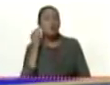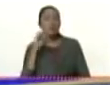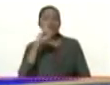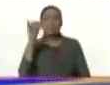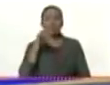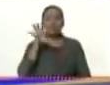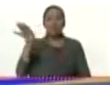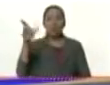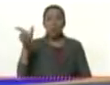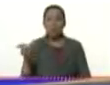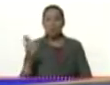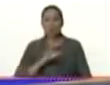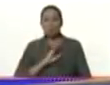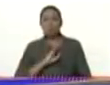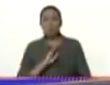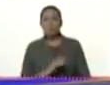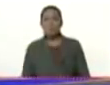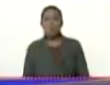zuliana,